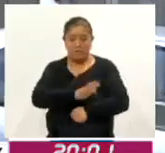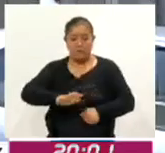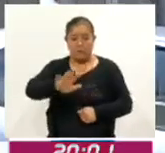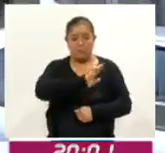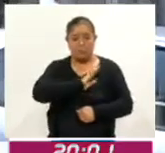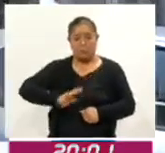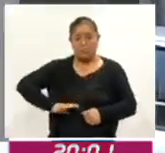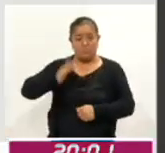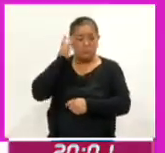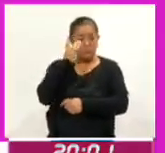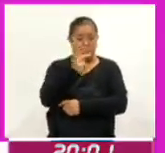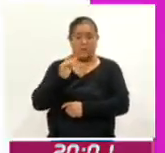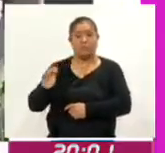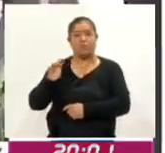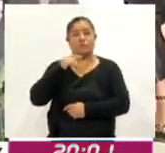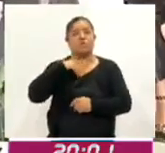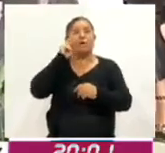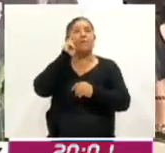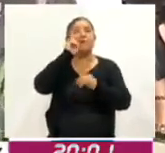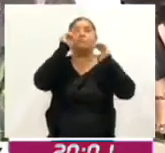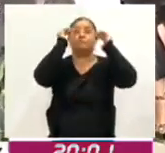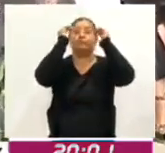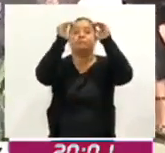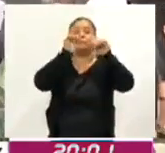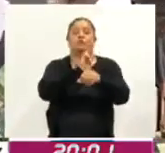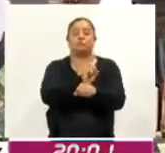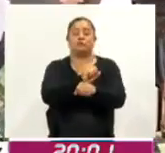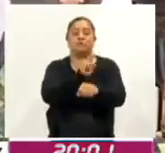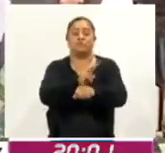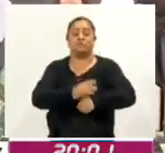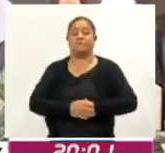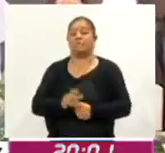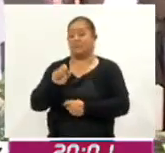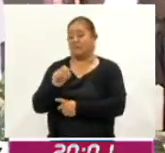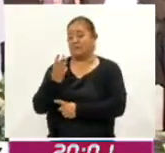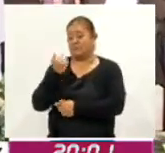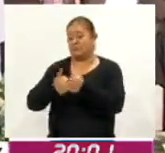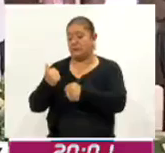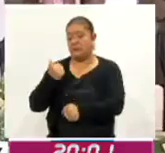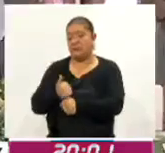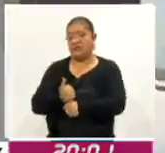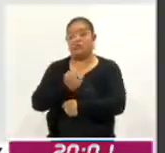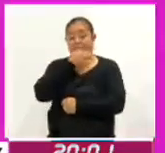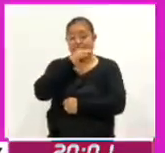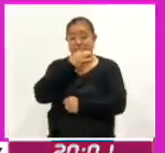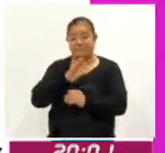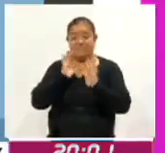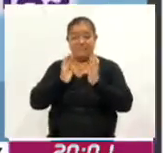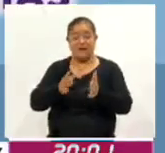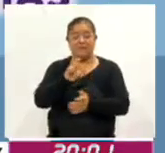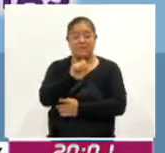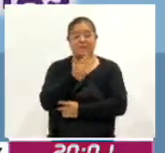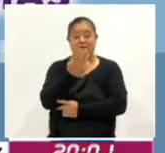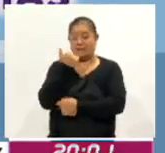municipio de San Pablo del Monte. Cumple 23 años de haber sido fundado el Colegio de Tlaxcala AC.